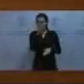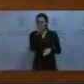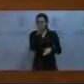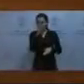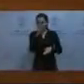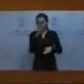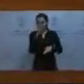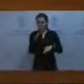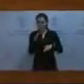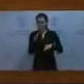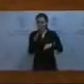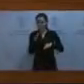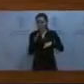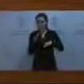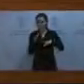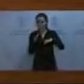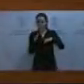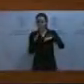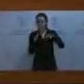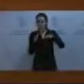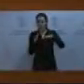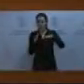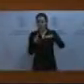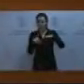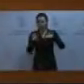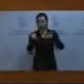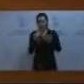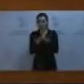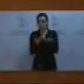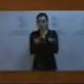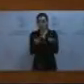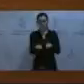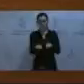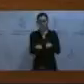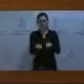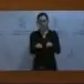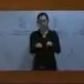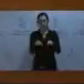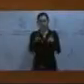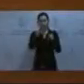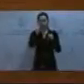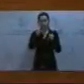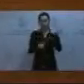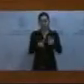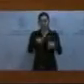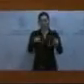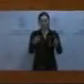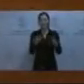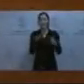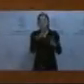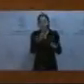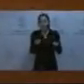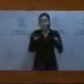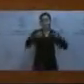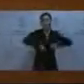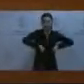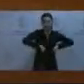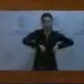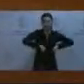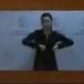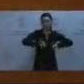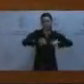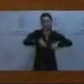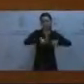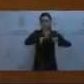momento en que nos encontramos con esa mina cerrada. Señorías, el efecto directo del cierre de la mina será la pérdida de trabajo para